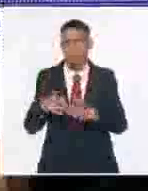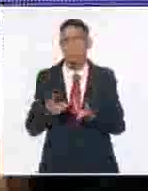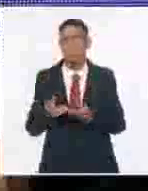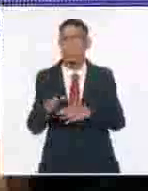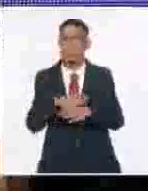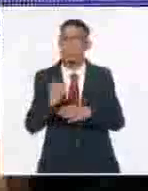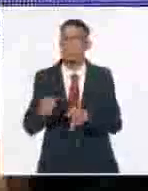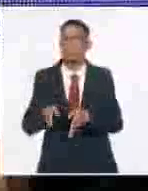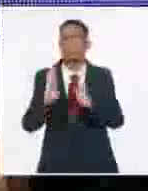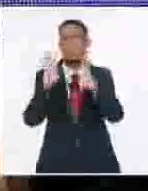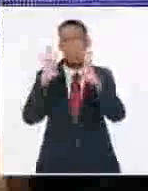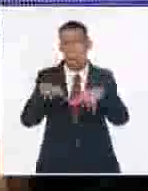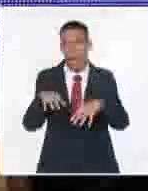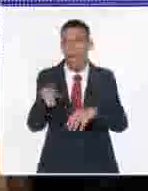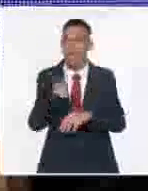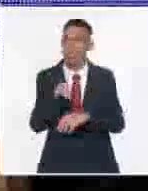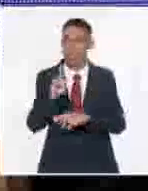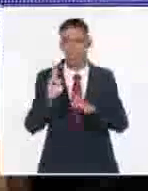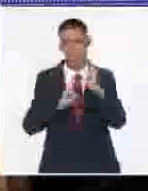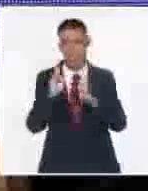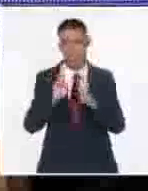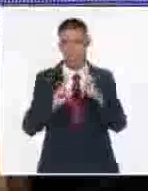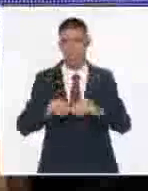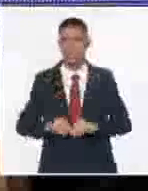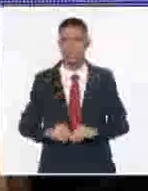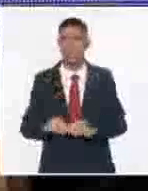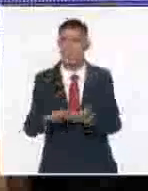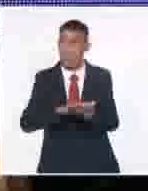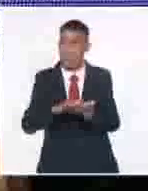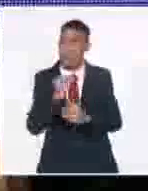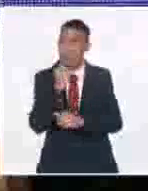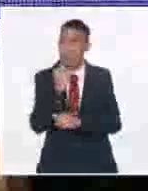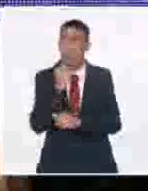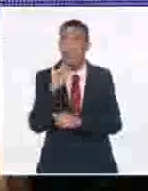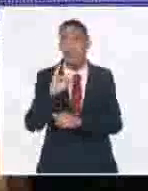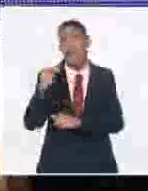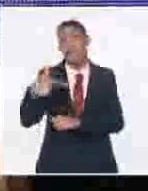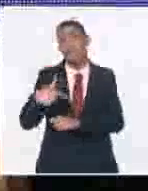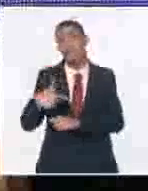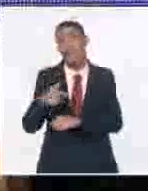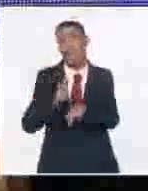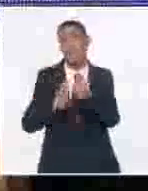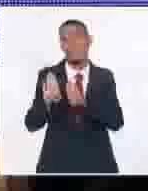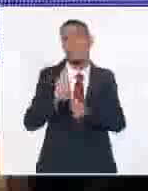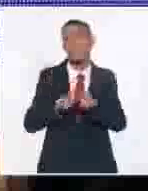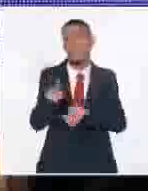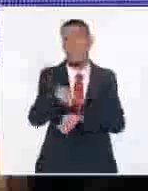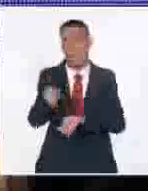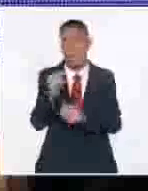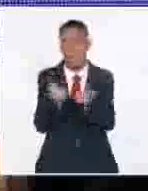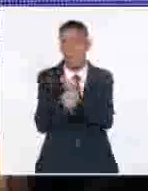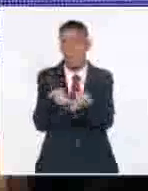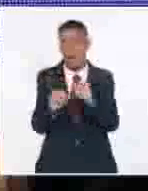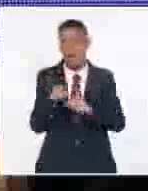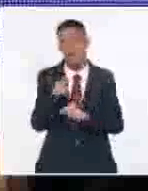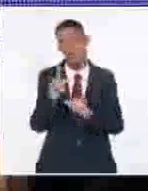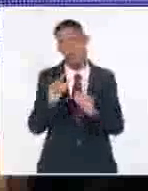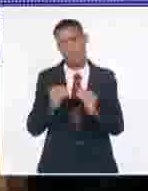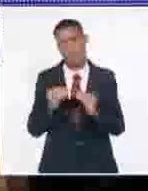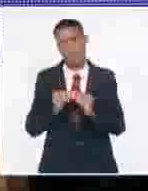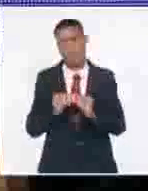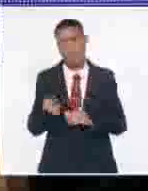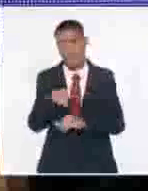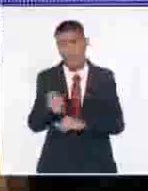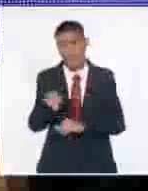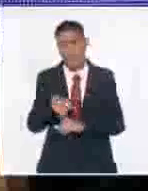civil. Nada puede justificar tales acciones que constituyen un castigo